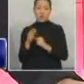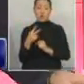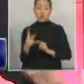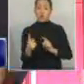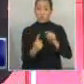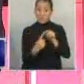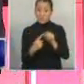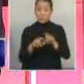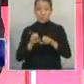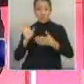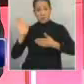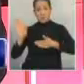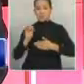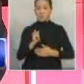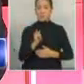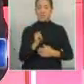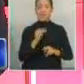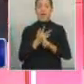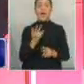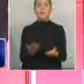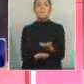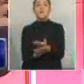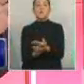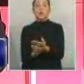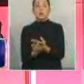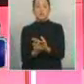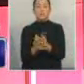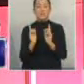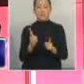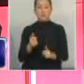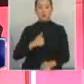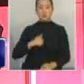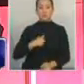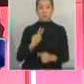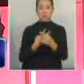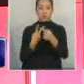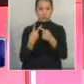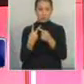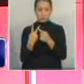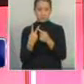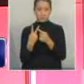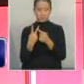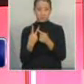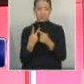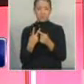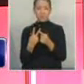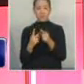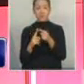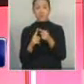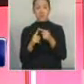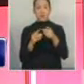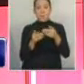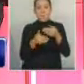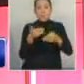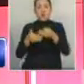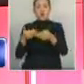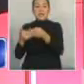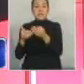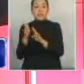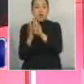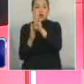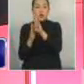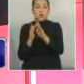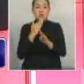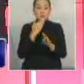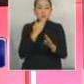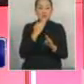por lo tanto, si hay una propuesta razonable, pero que tiene que cumplir los dos requisitos, es decir, la progresividad y la